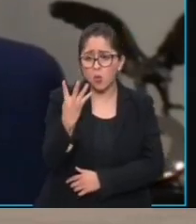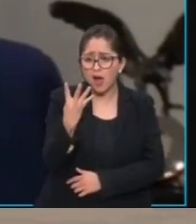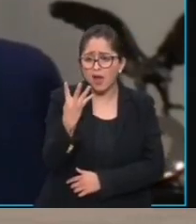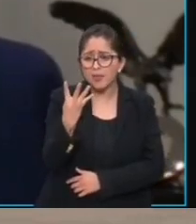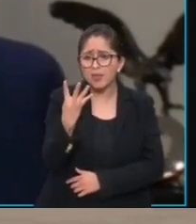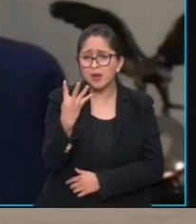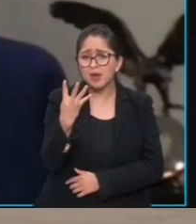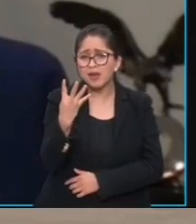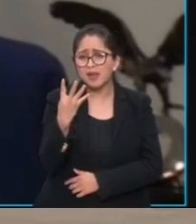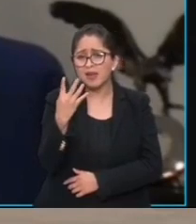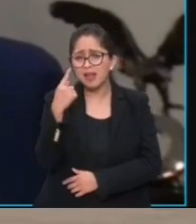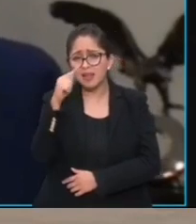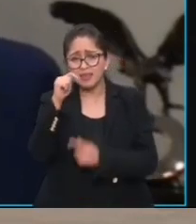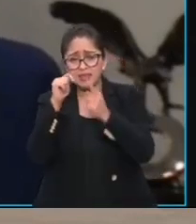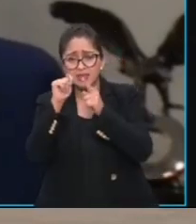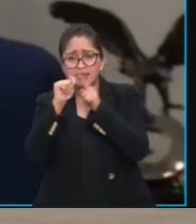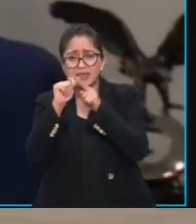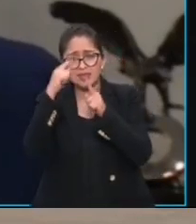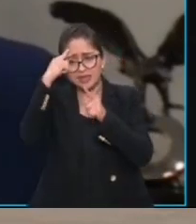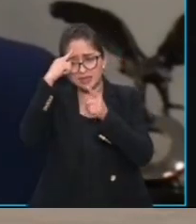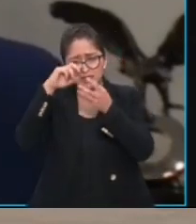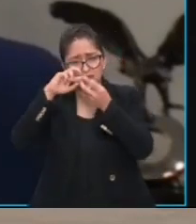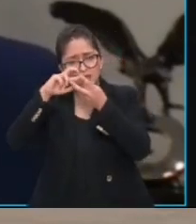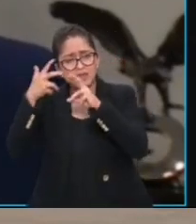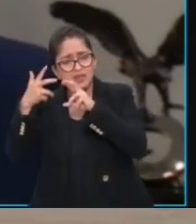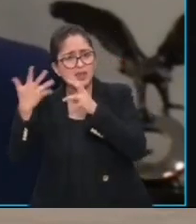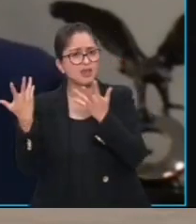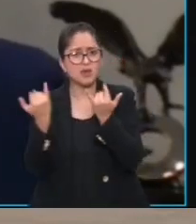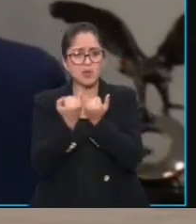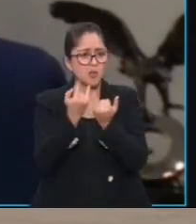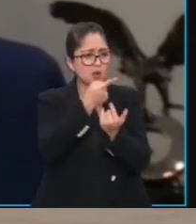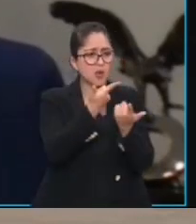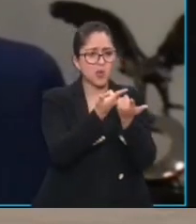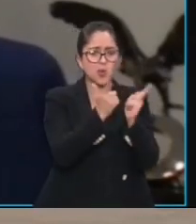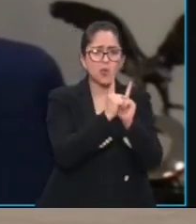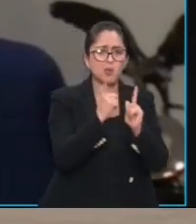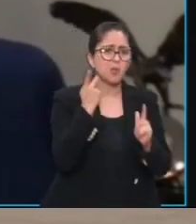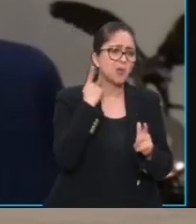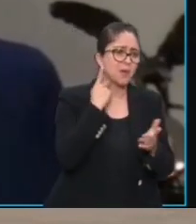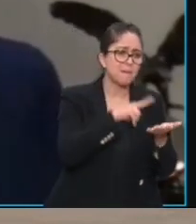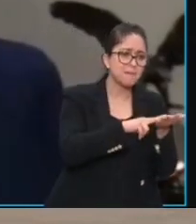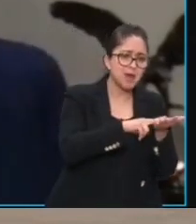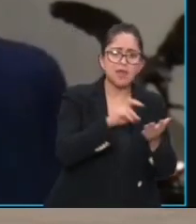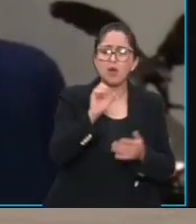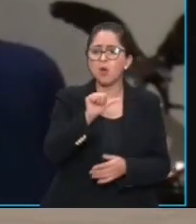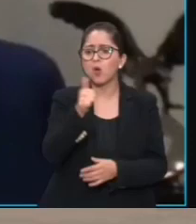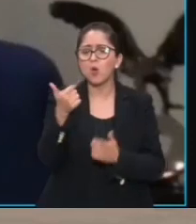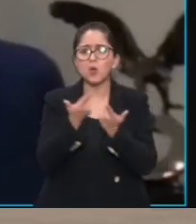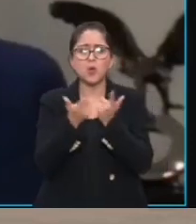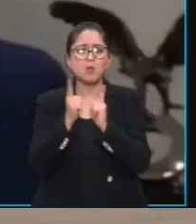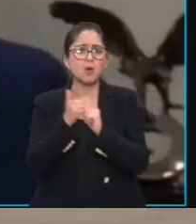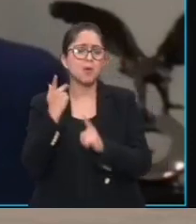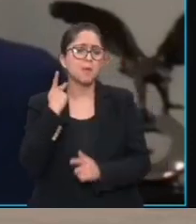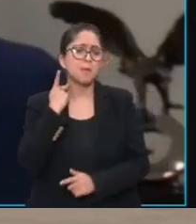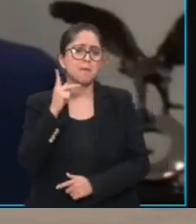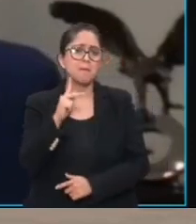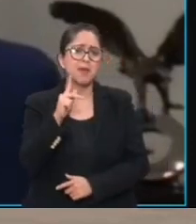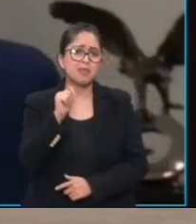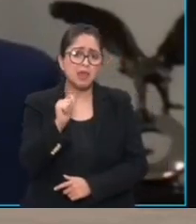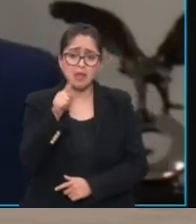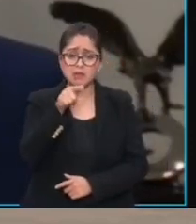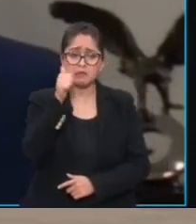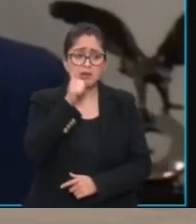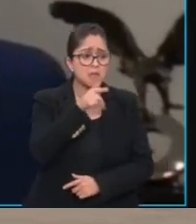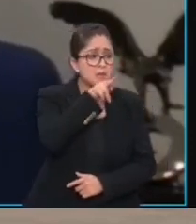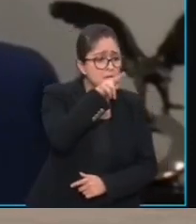trastornación, le llamo yo, que junto con los partidos políticos como el Verde Ecologista de México y el Partido del Trabajo, dicen que les importa mucho el cáncer con los niños,